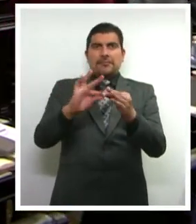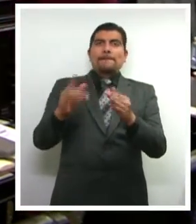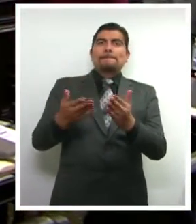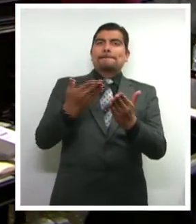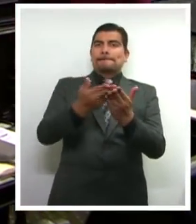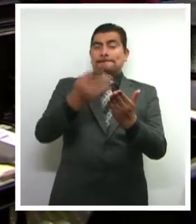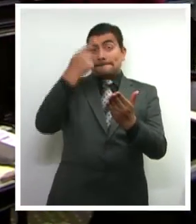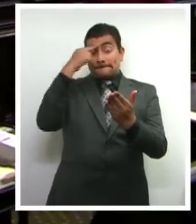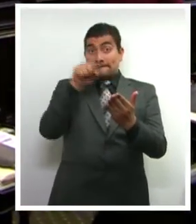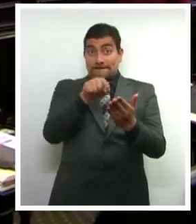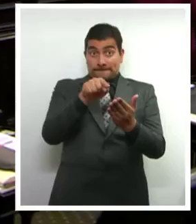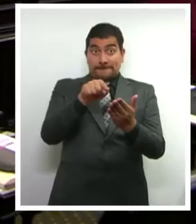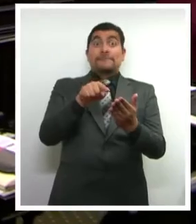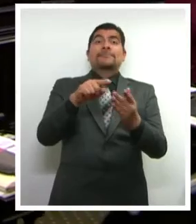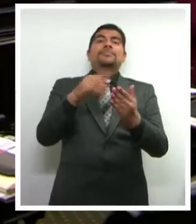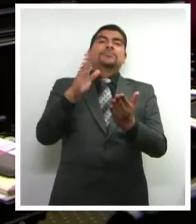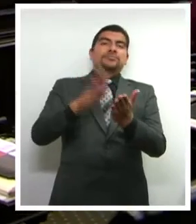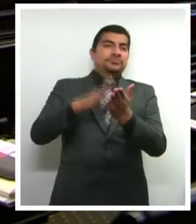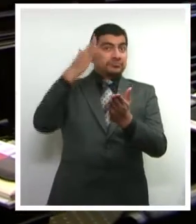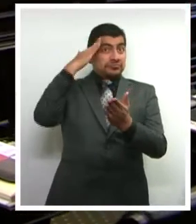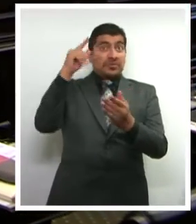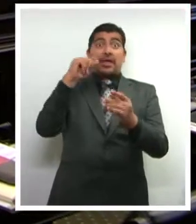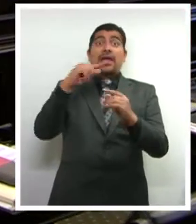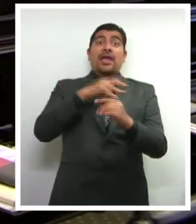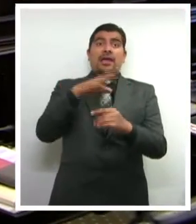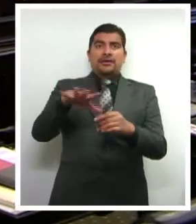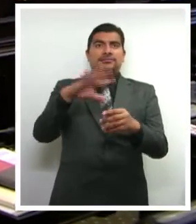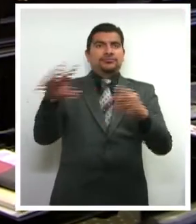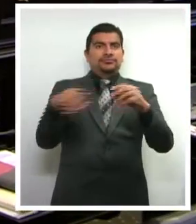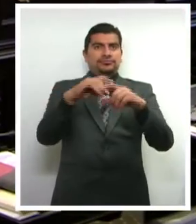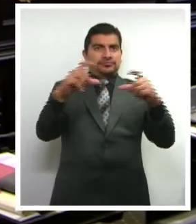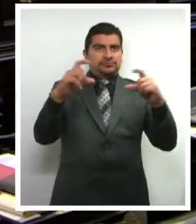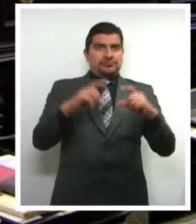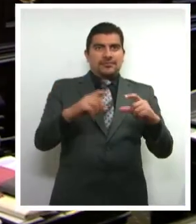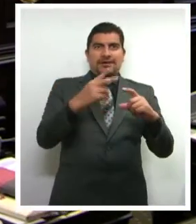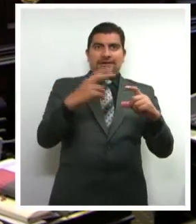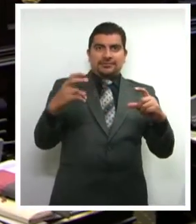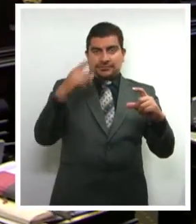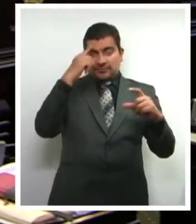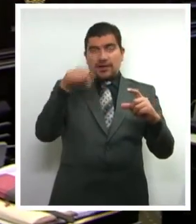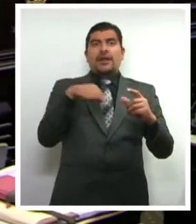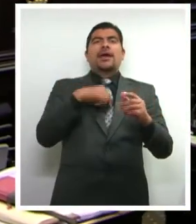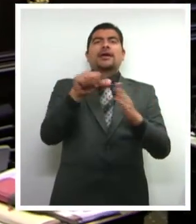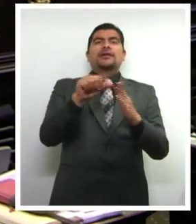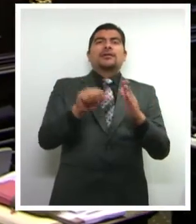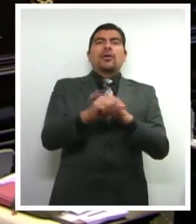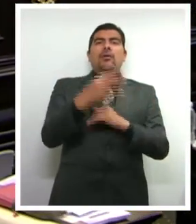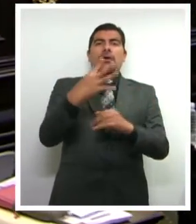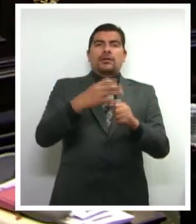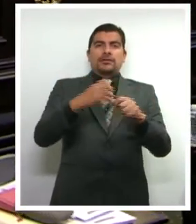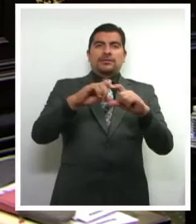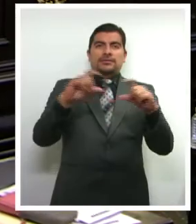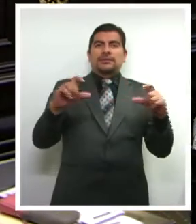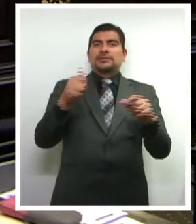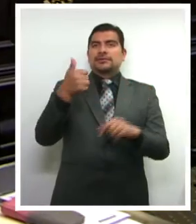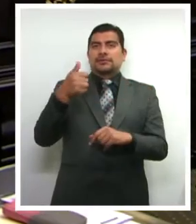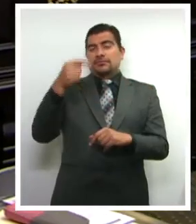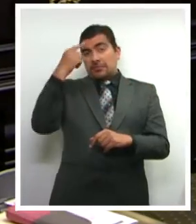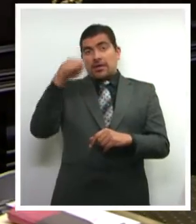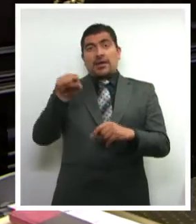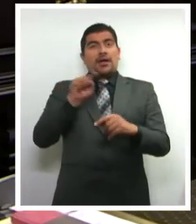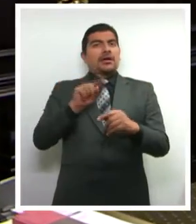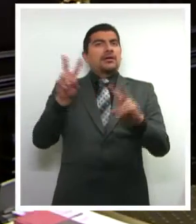de Principios Generales y un apartado al capítulo segundo del título cuarto del artículo 6, denominado